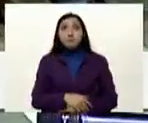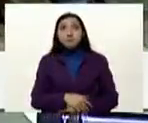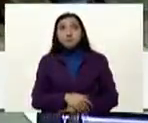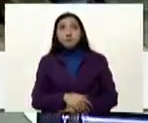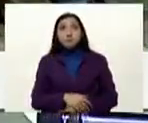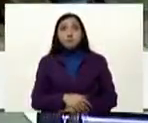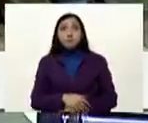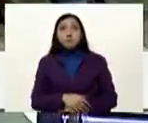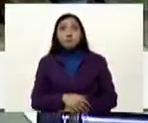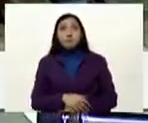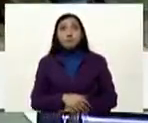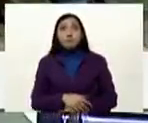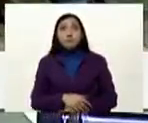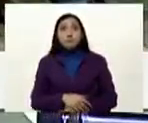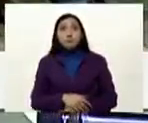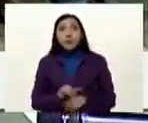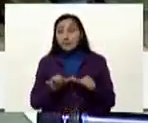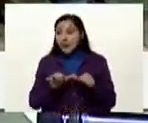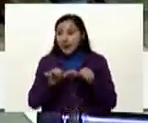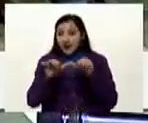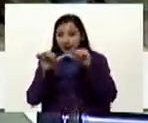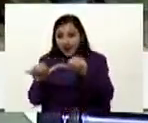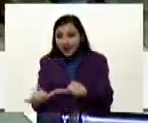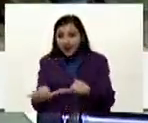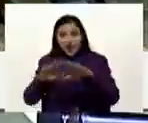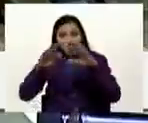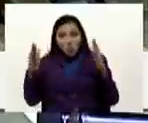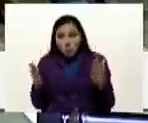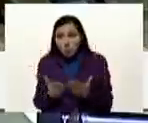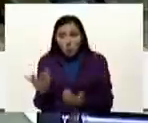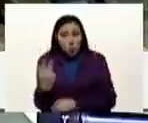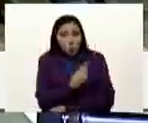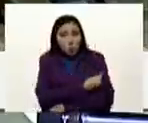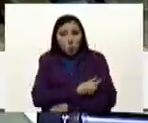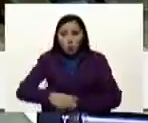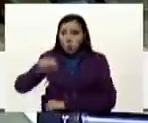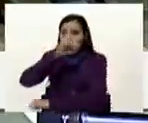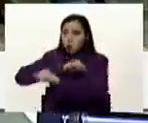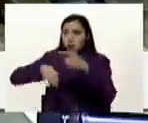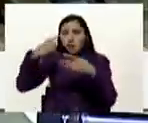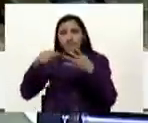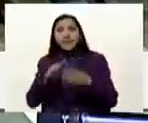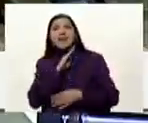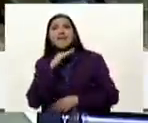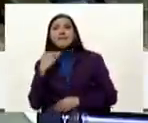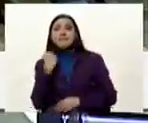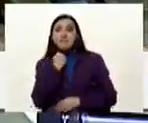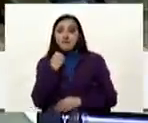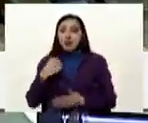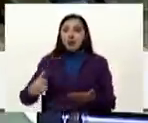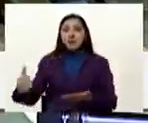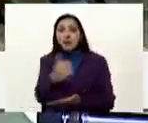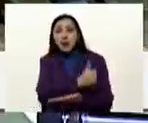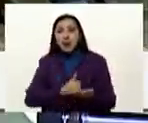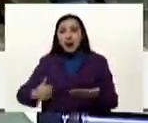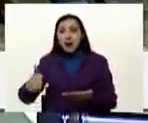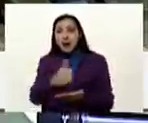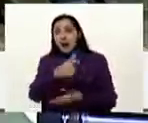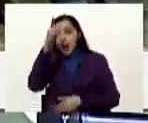están creando antivirales permanentes en el mundo. La farmacéutica Merck de